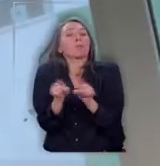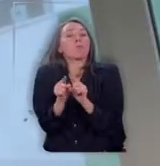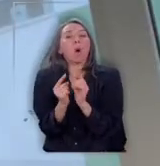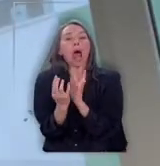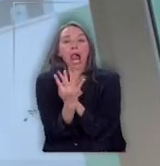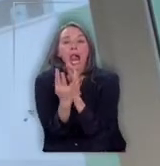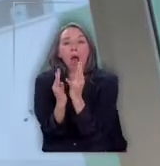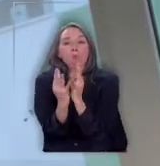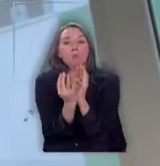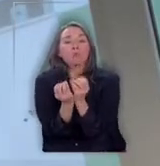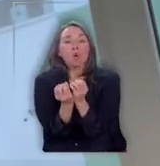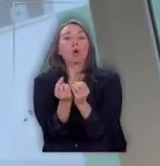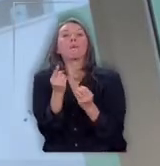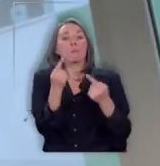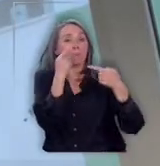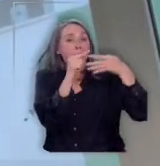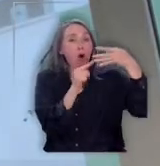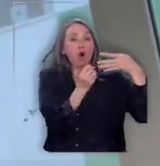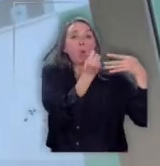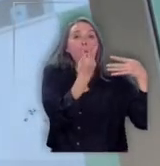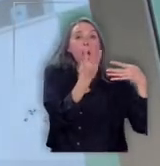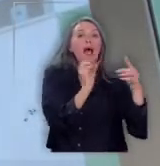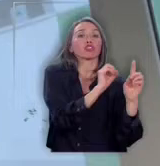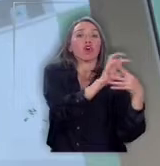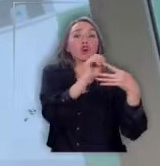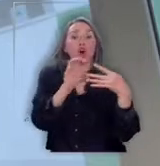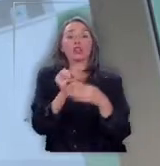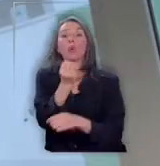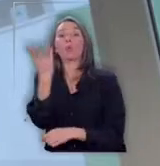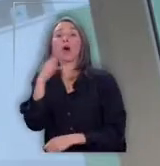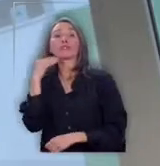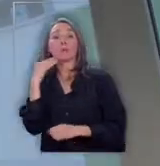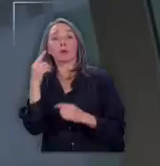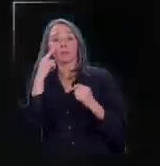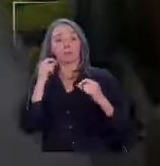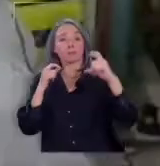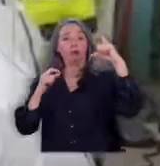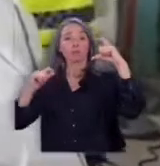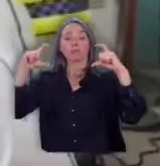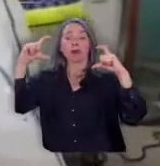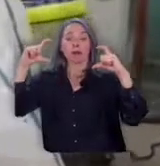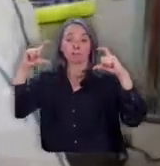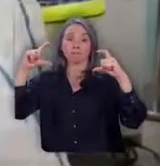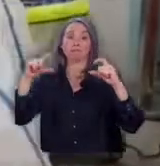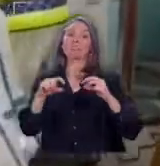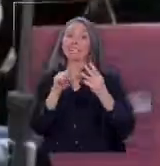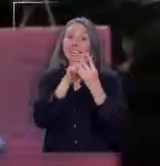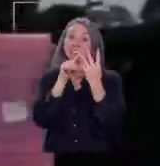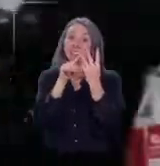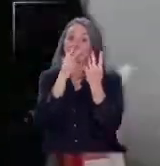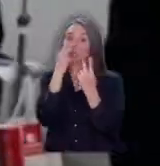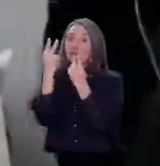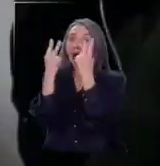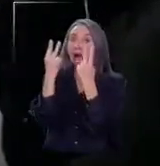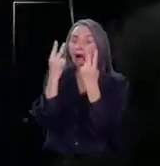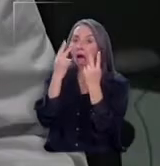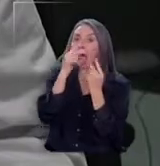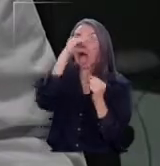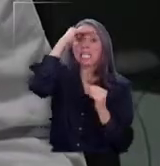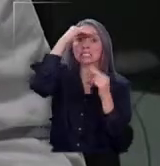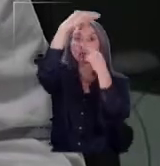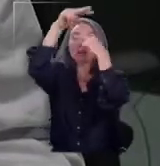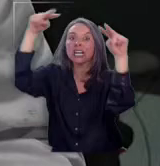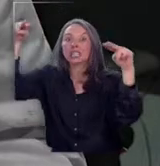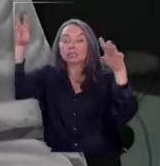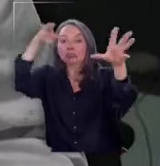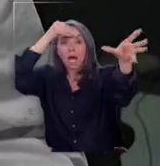números de contagiados y los números de fallecidos Lamentablemente van en ascenso son tres lecciones tres contagios